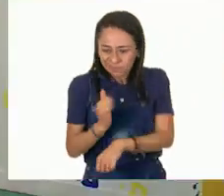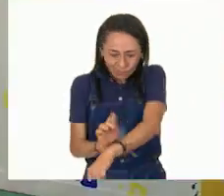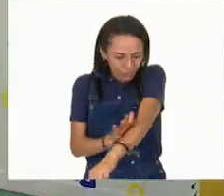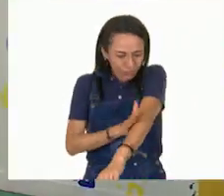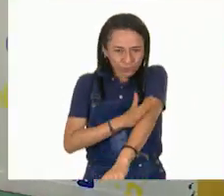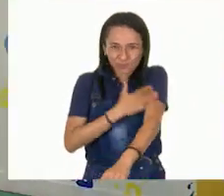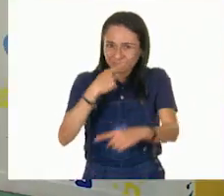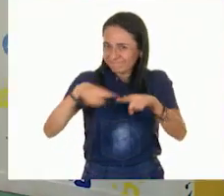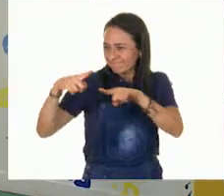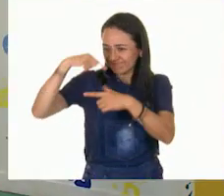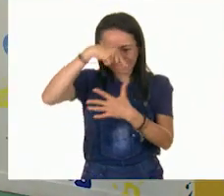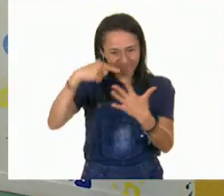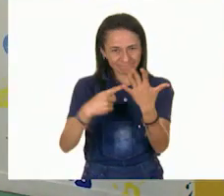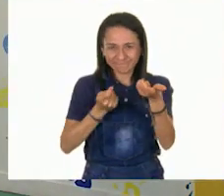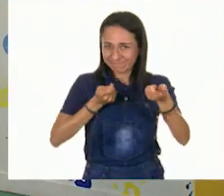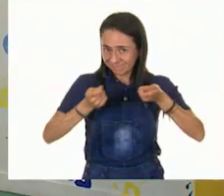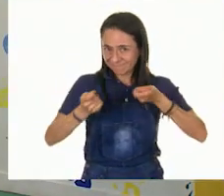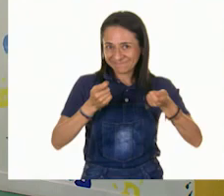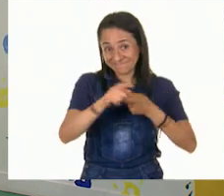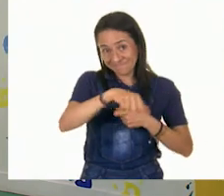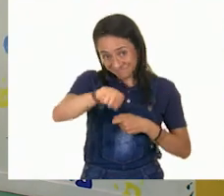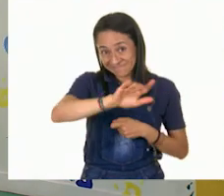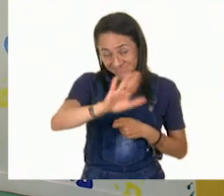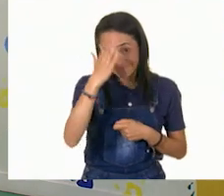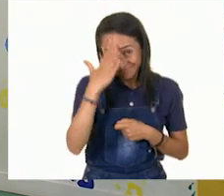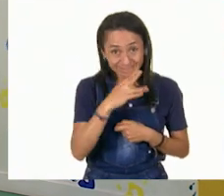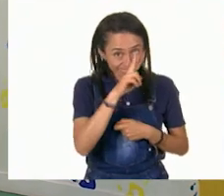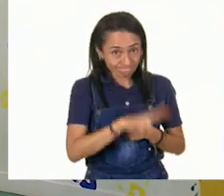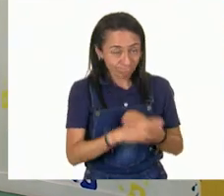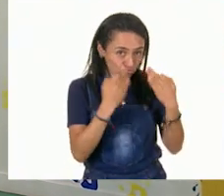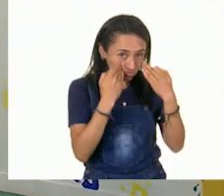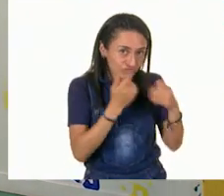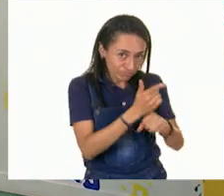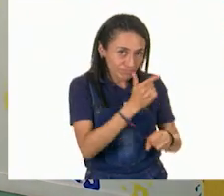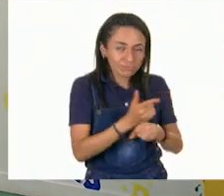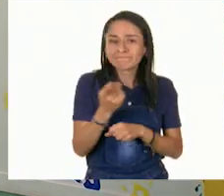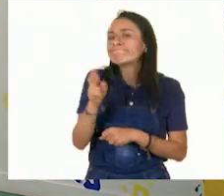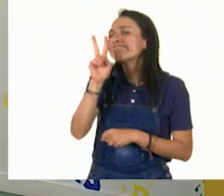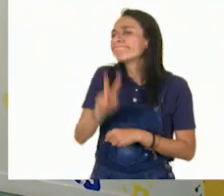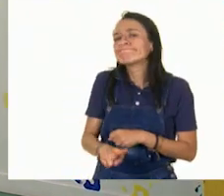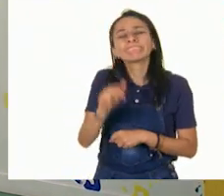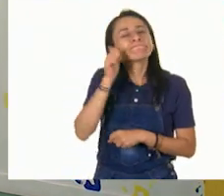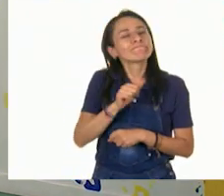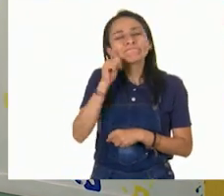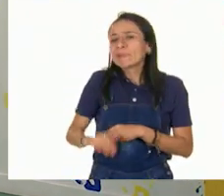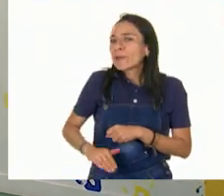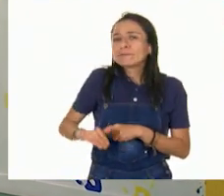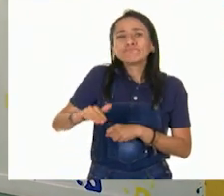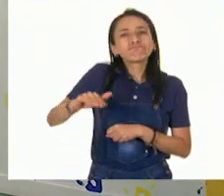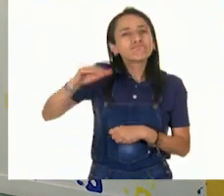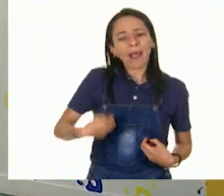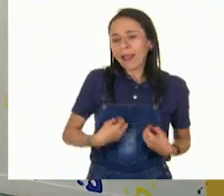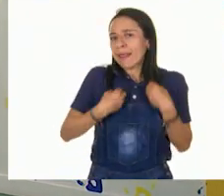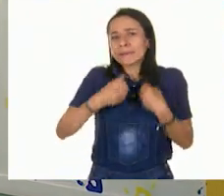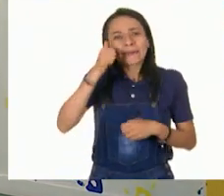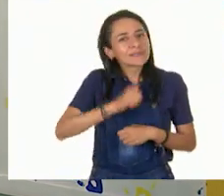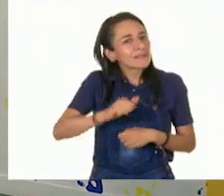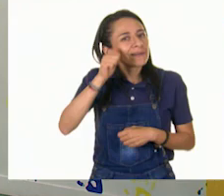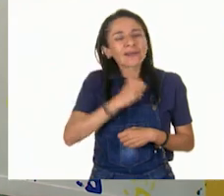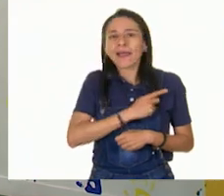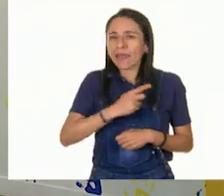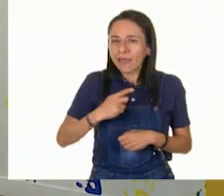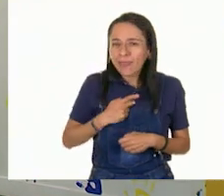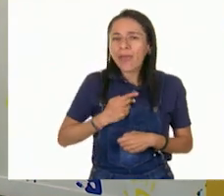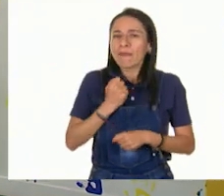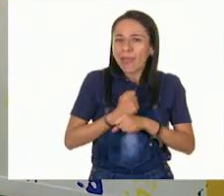Sí, bueno, es algo que se tiene que practicar toda la vida. Es parte de nuestras habilidades socioemocionales. Me